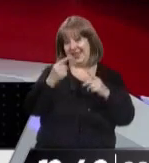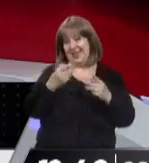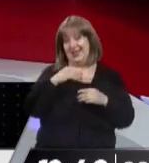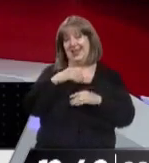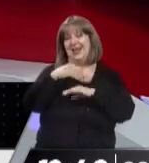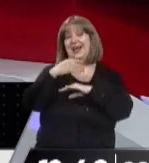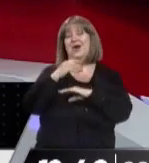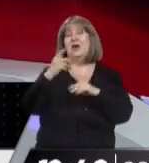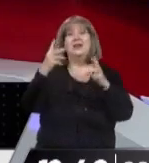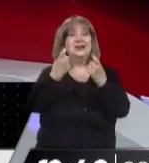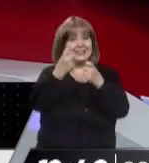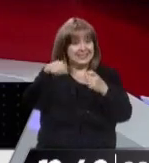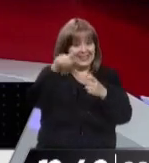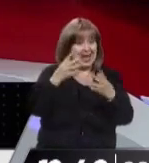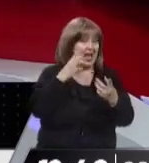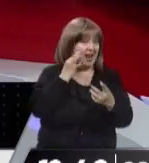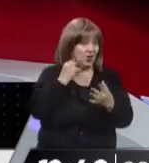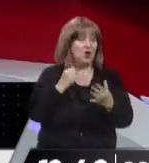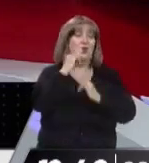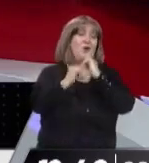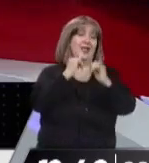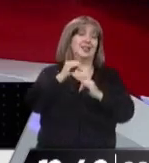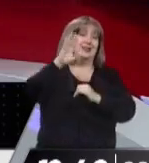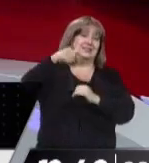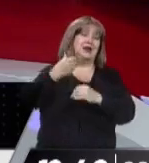buscan a Julián Chávez y aquí claro, estamos. Lo que quieran contar, van y